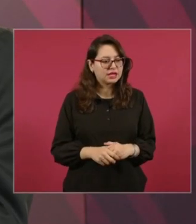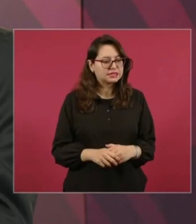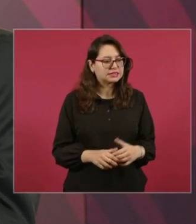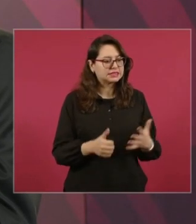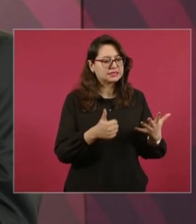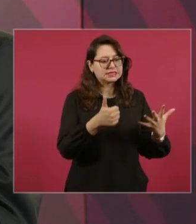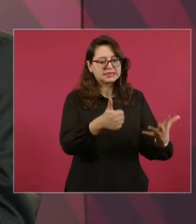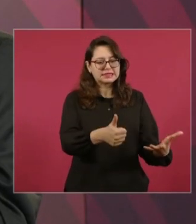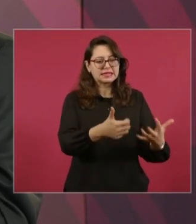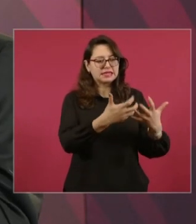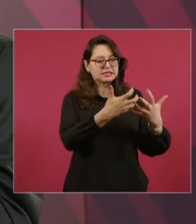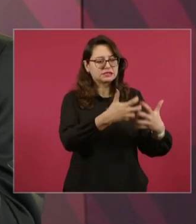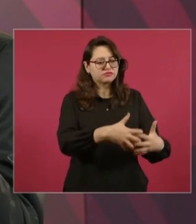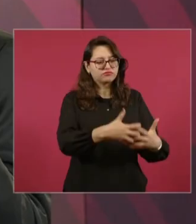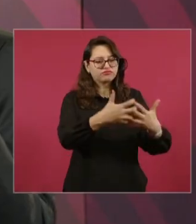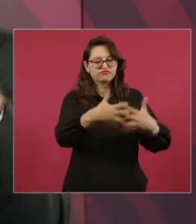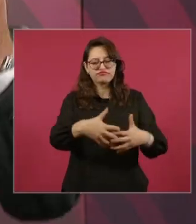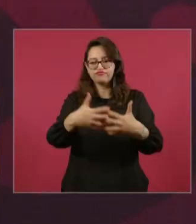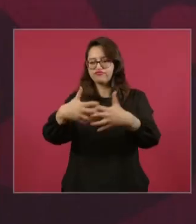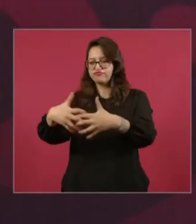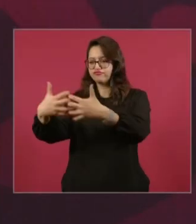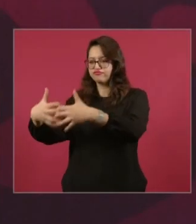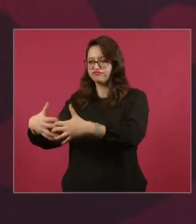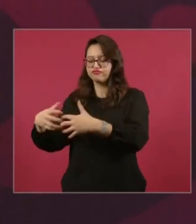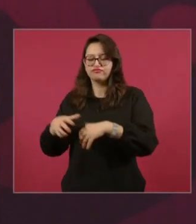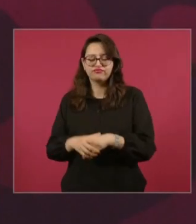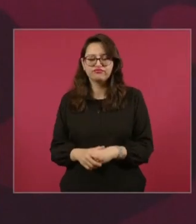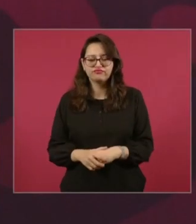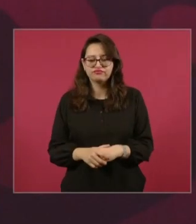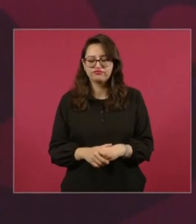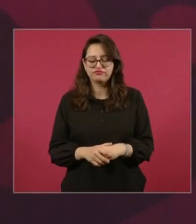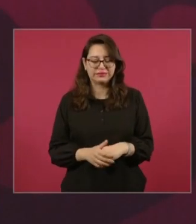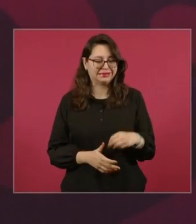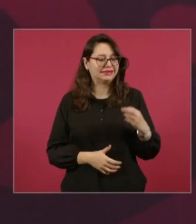refinerías. Reconfigurar es modernizar